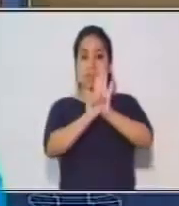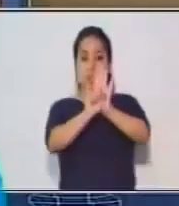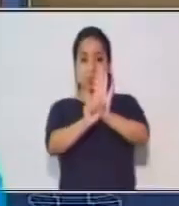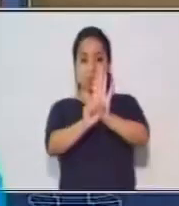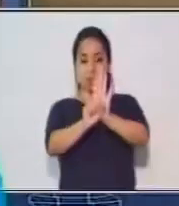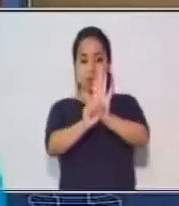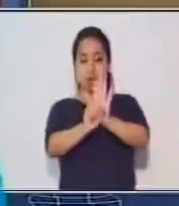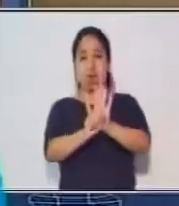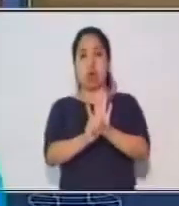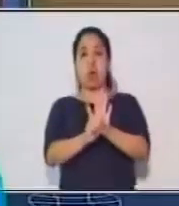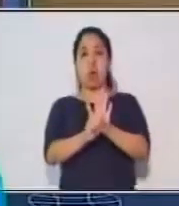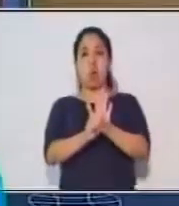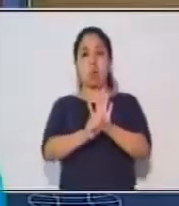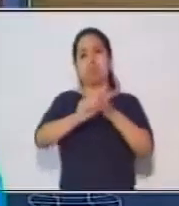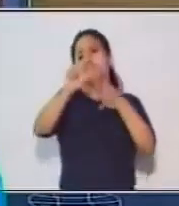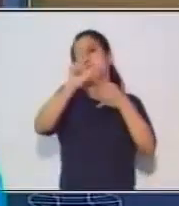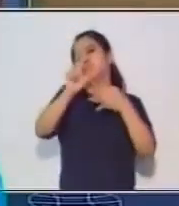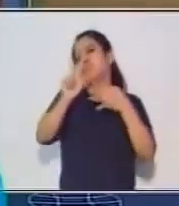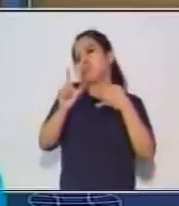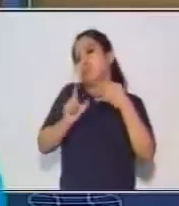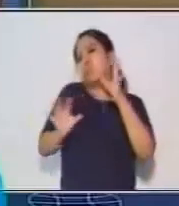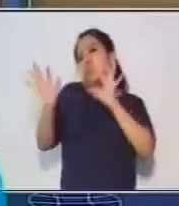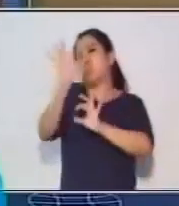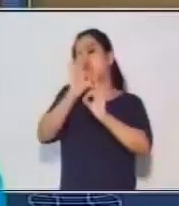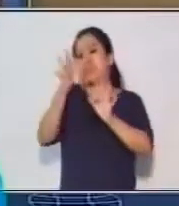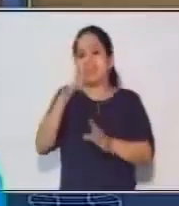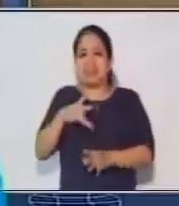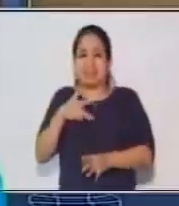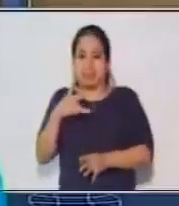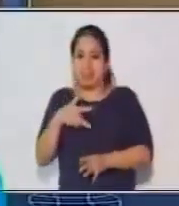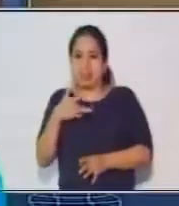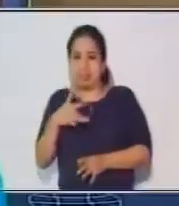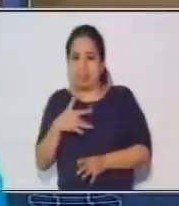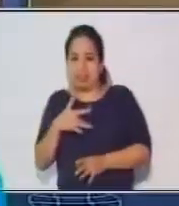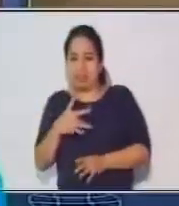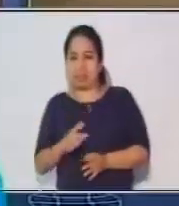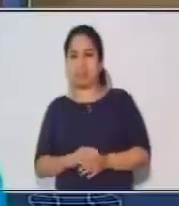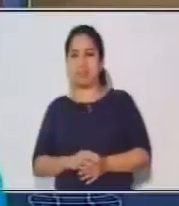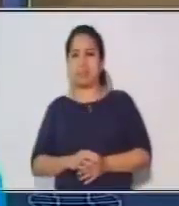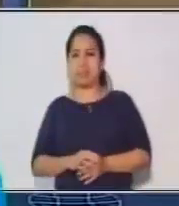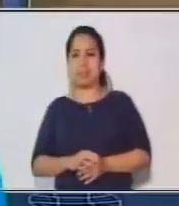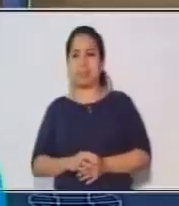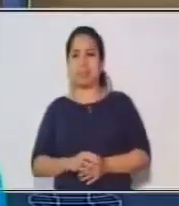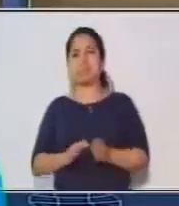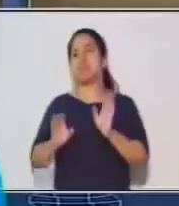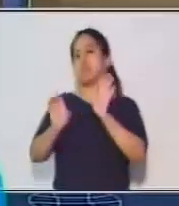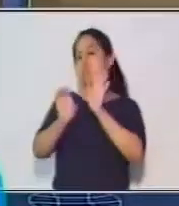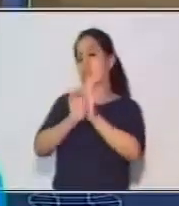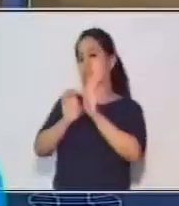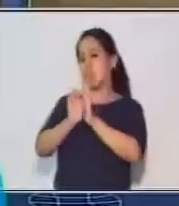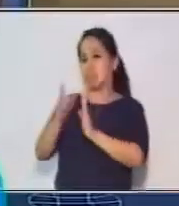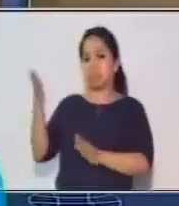un objeto o un sentimiento. Veamos los ejemplos.